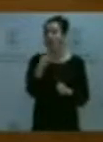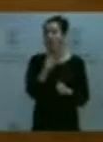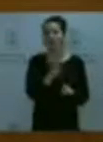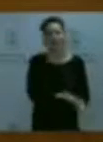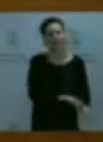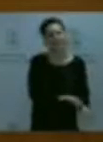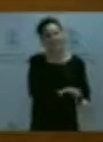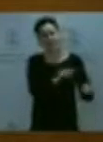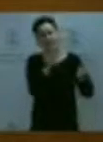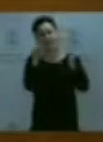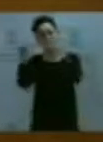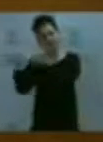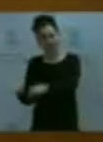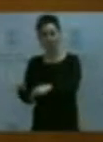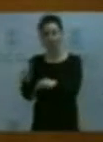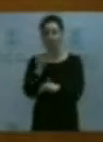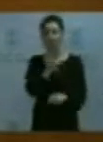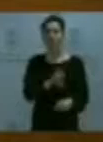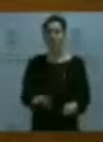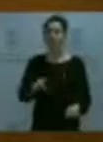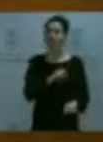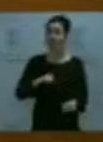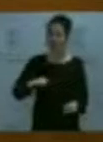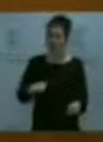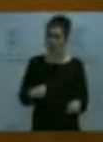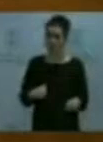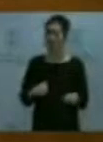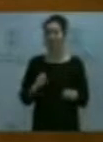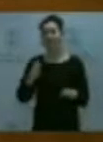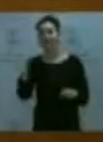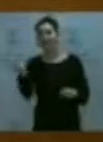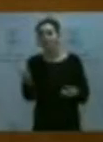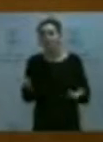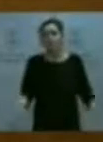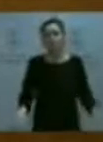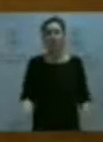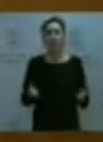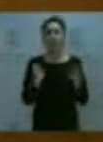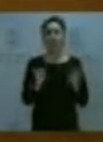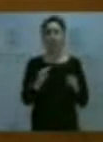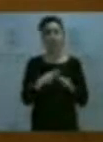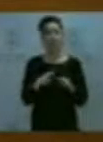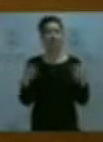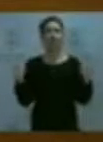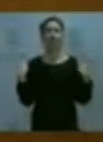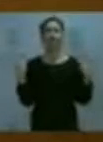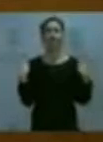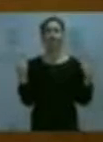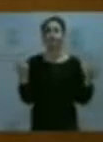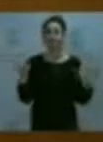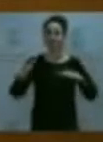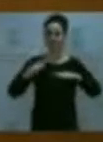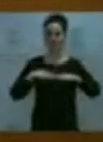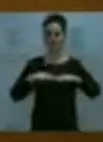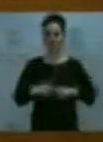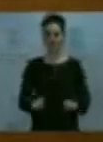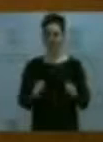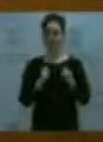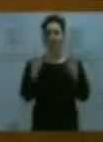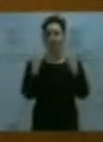autónomas, sí creemos, señorías, que la política fiscal debe al menos tener dos ingredientes: ser justa